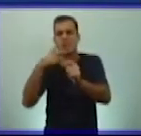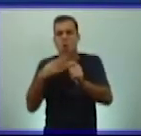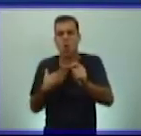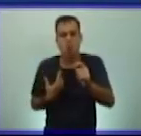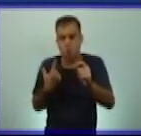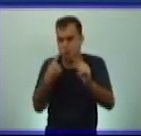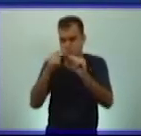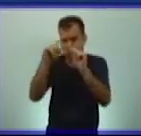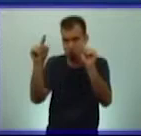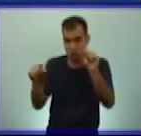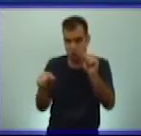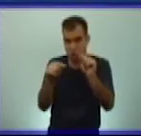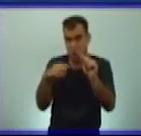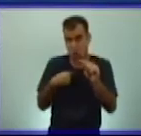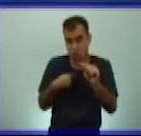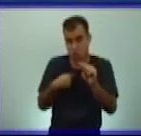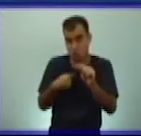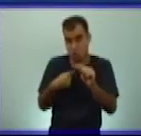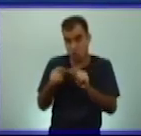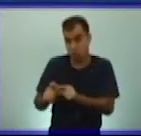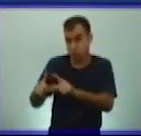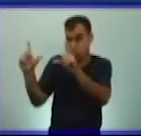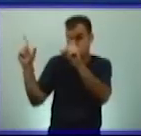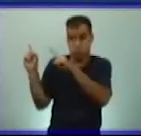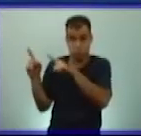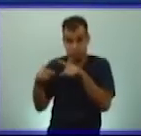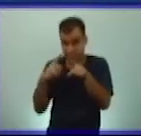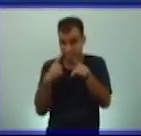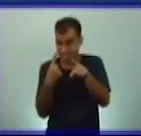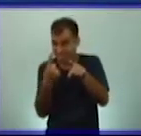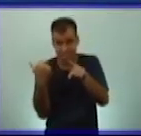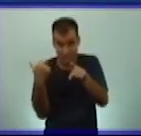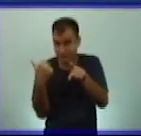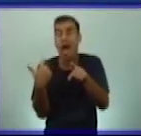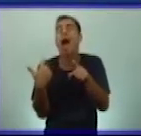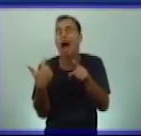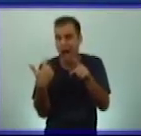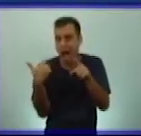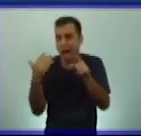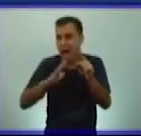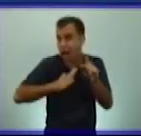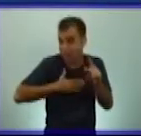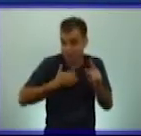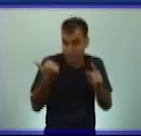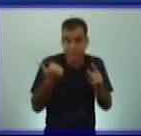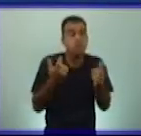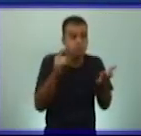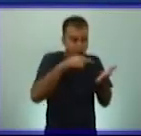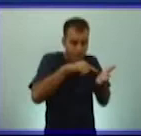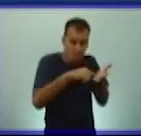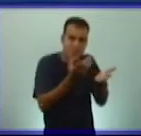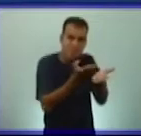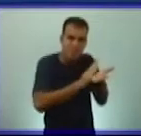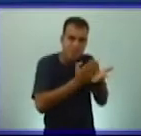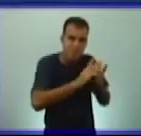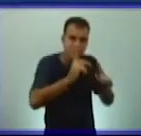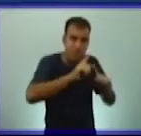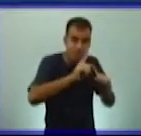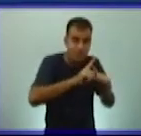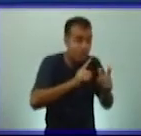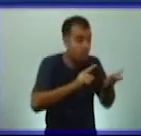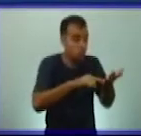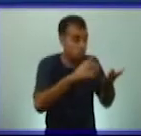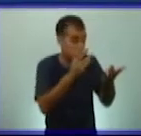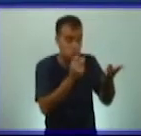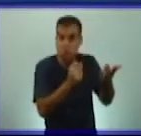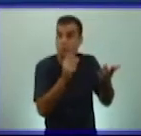muestro lo siguiente. Un circuito aparece en su libro de texto en la página 291, es decir,